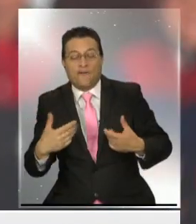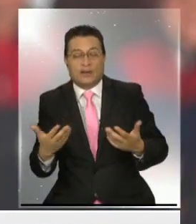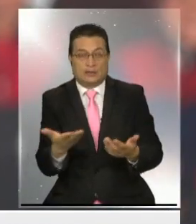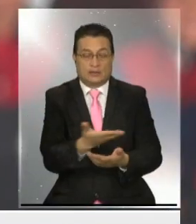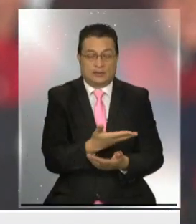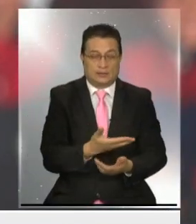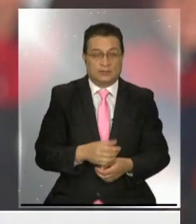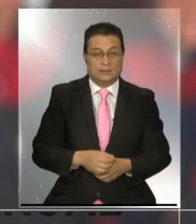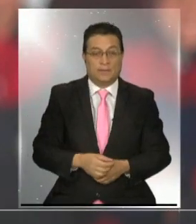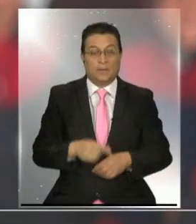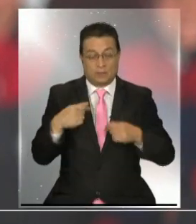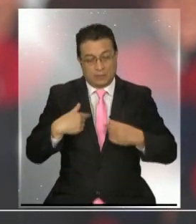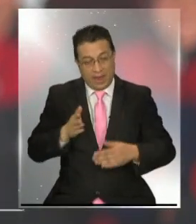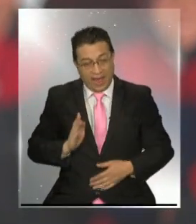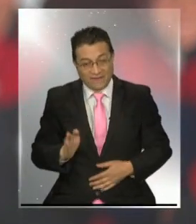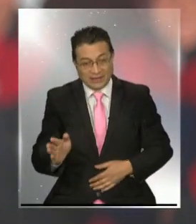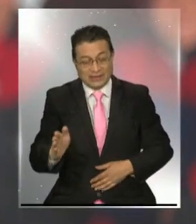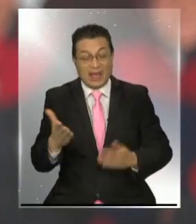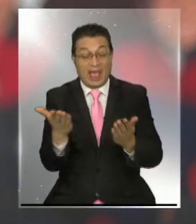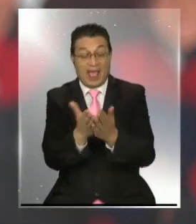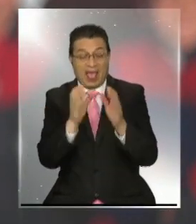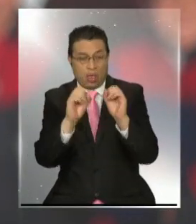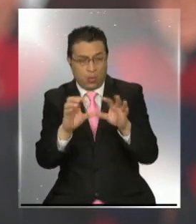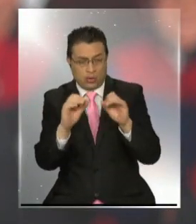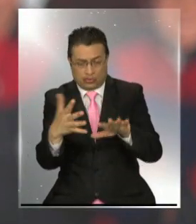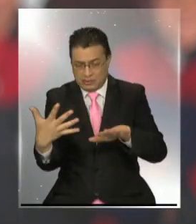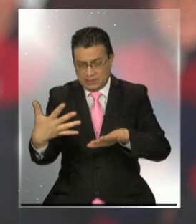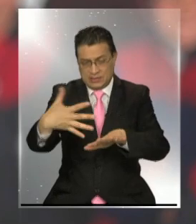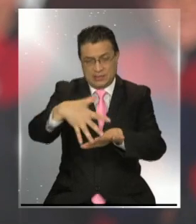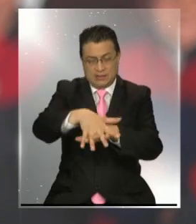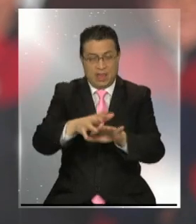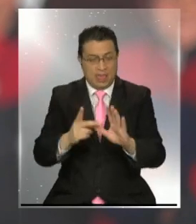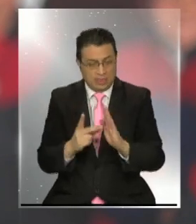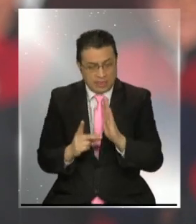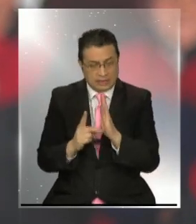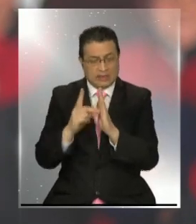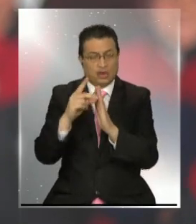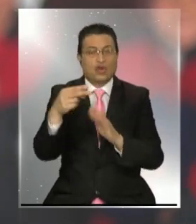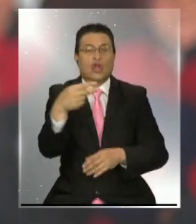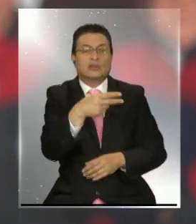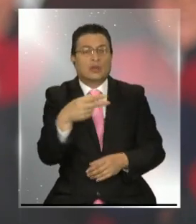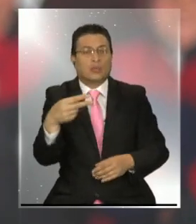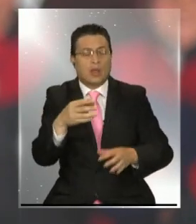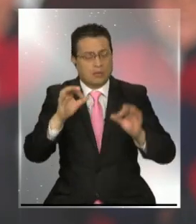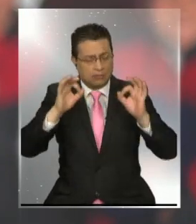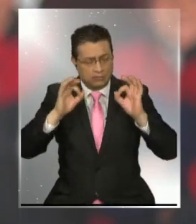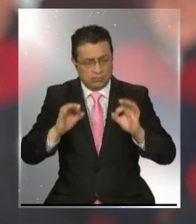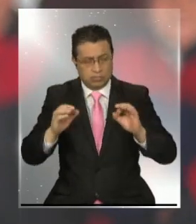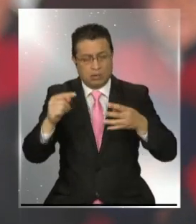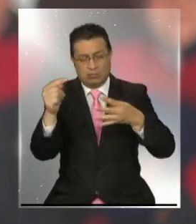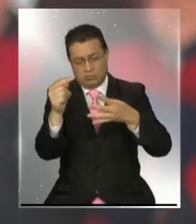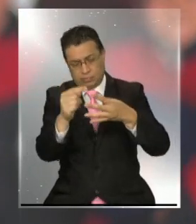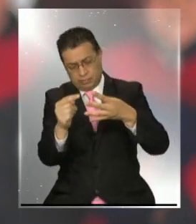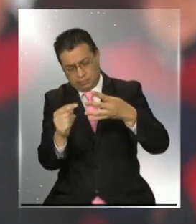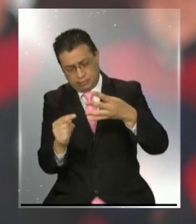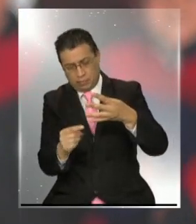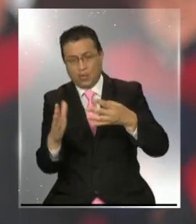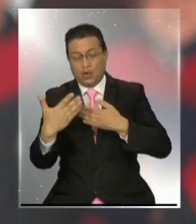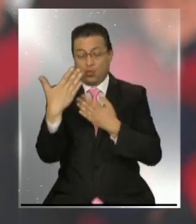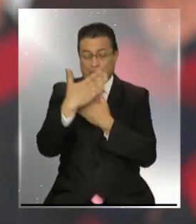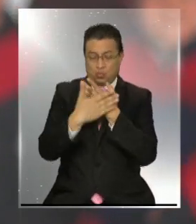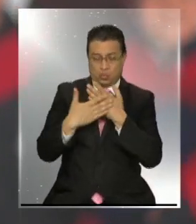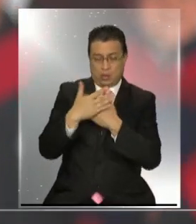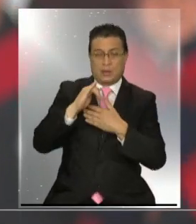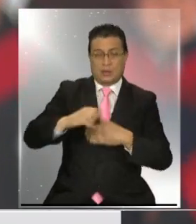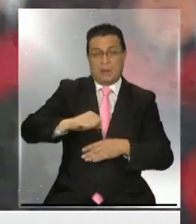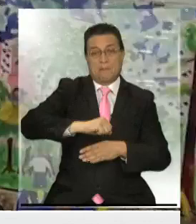buscamos es avanzar en una educación integral y un desarrollo de la sexualidad pleno que involucre también aspectos tan importantes como el autocuidado